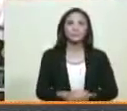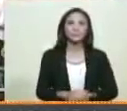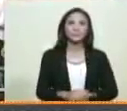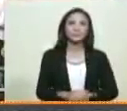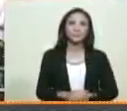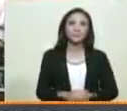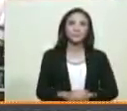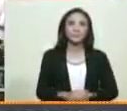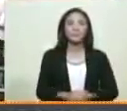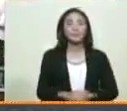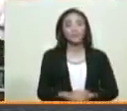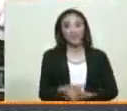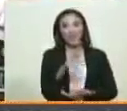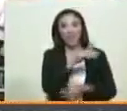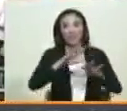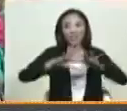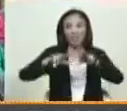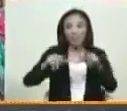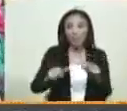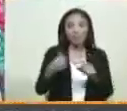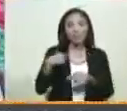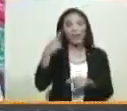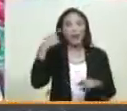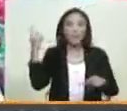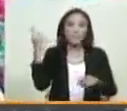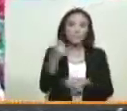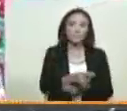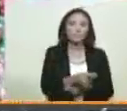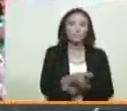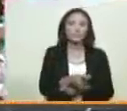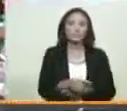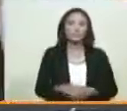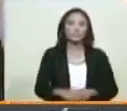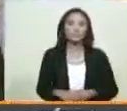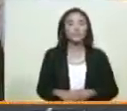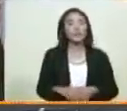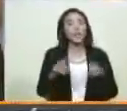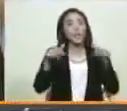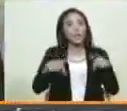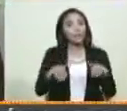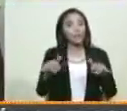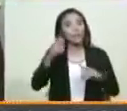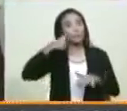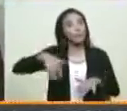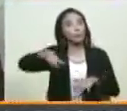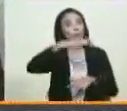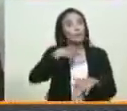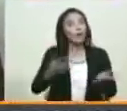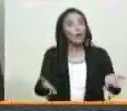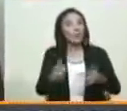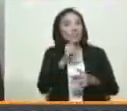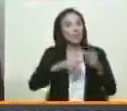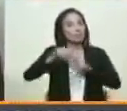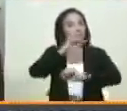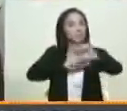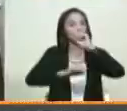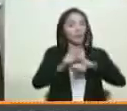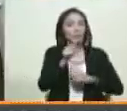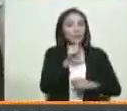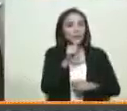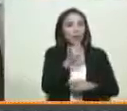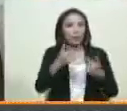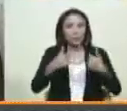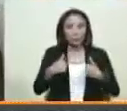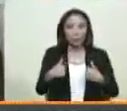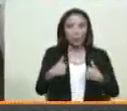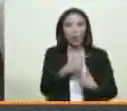de su corruptela. El pueblo de Nueva Esparta tiene quien lo defienda y se llama el